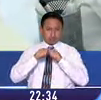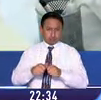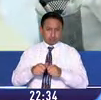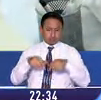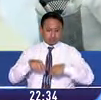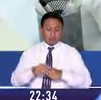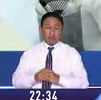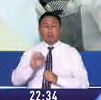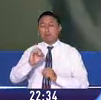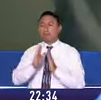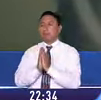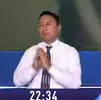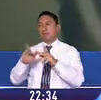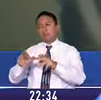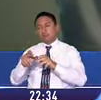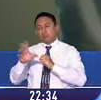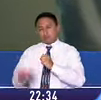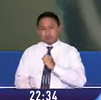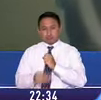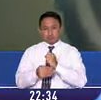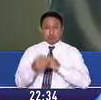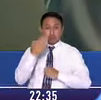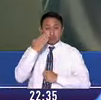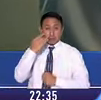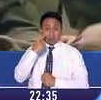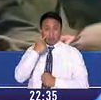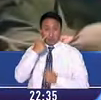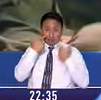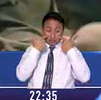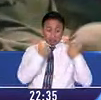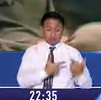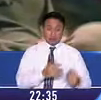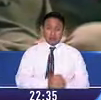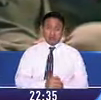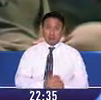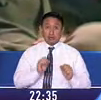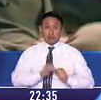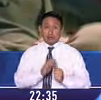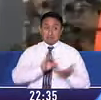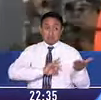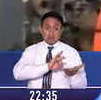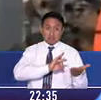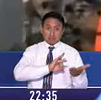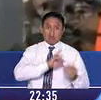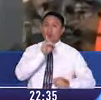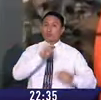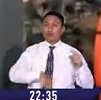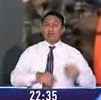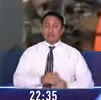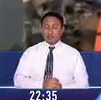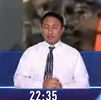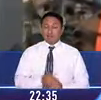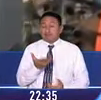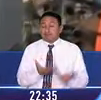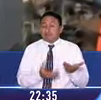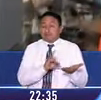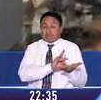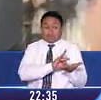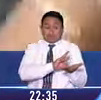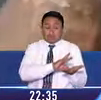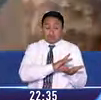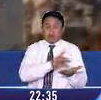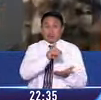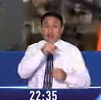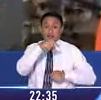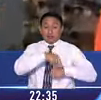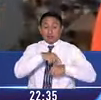que solicita la licencia adicional de maternidad o paternidad no podrá ser despedido. En el evento de que exista un despido dentro de